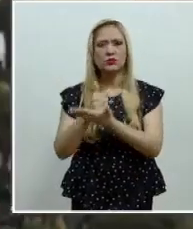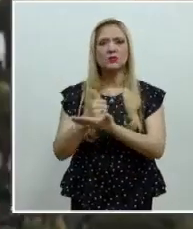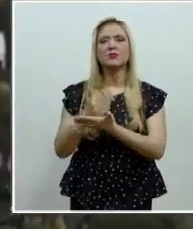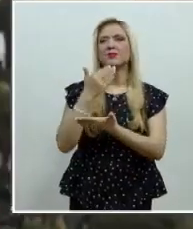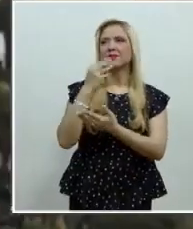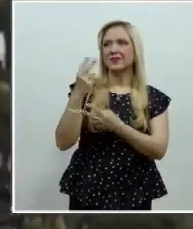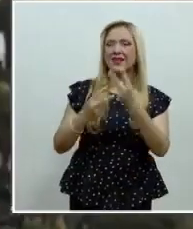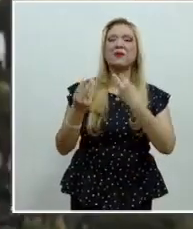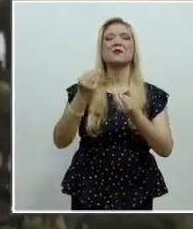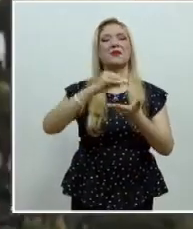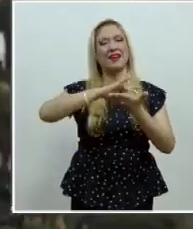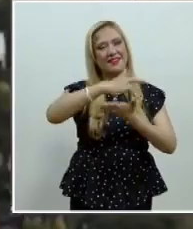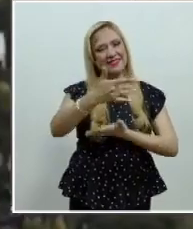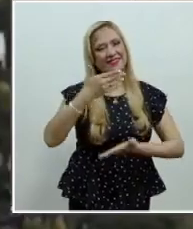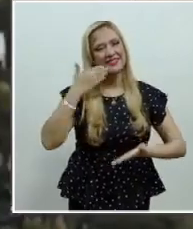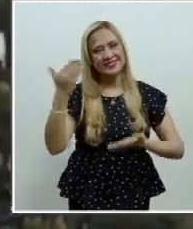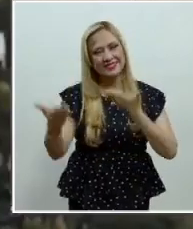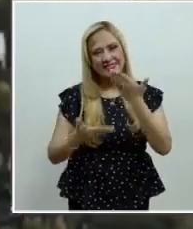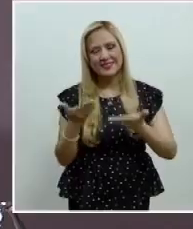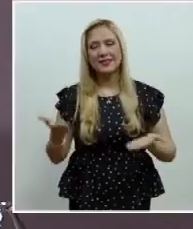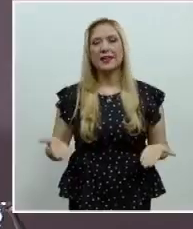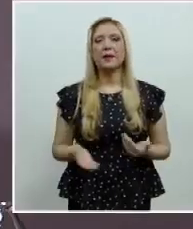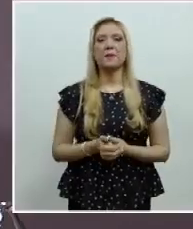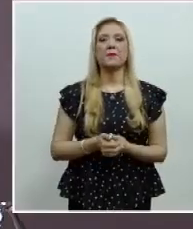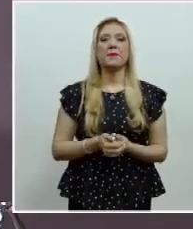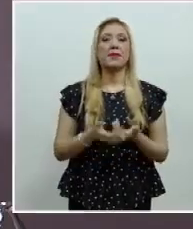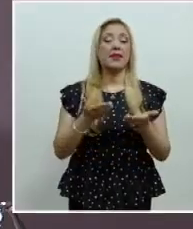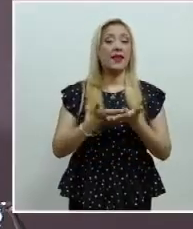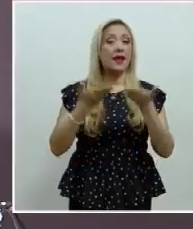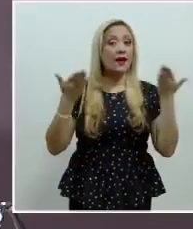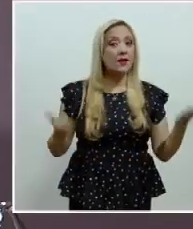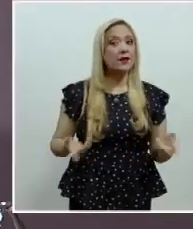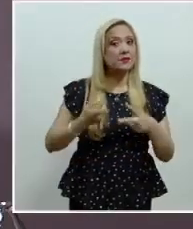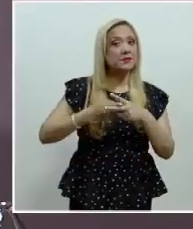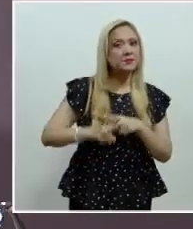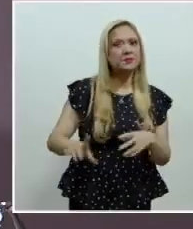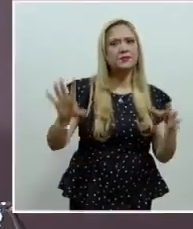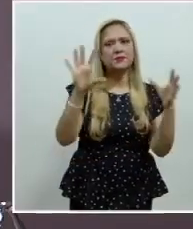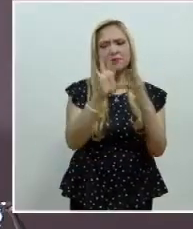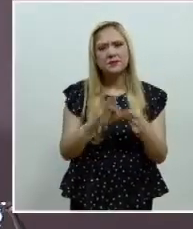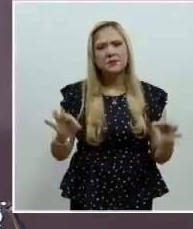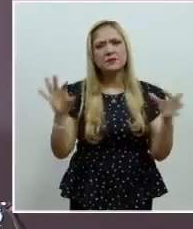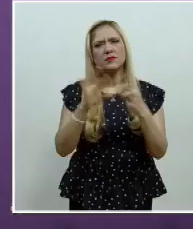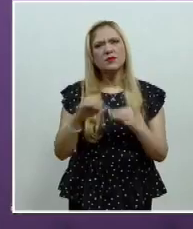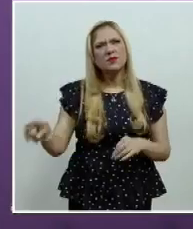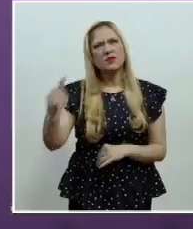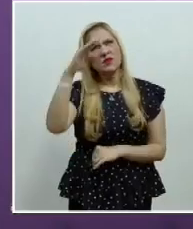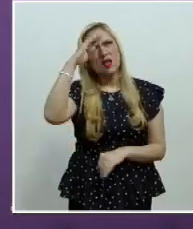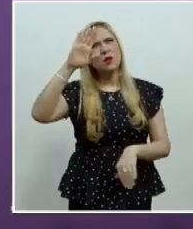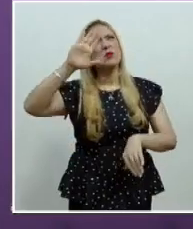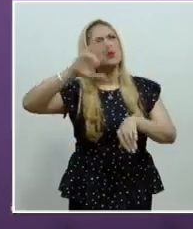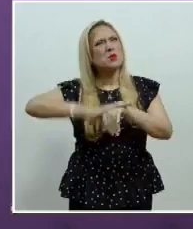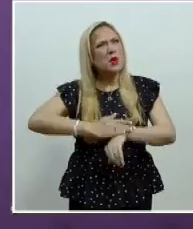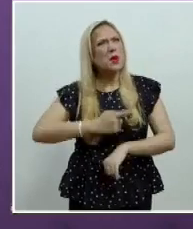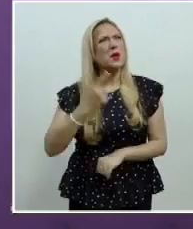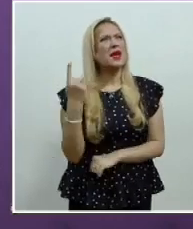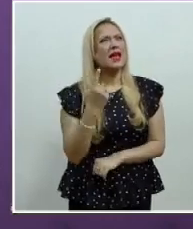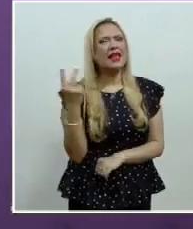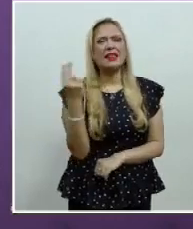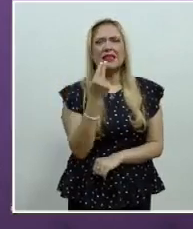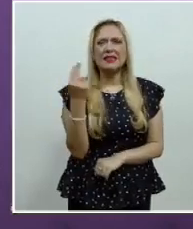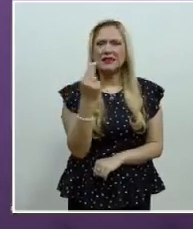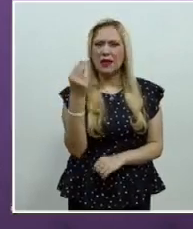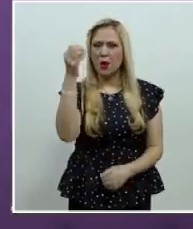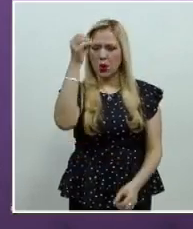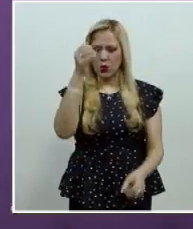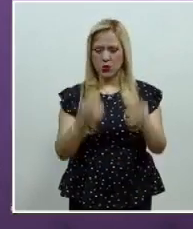Gracias, muy amable. Para iniciar esta plática me gustaría que nos compartieran sus reflexiones sobre por qué es necesario hablar